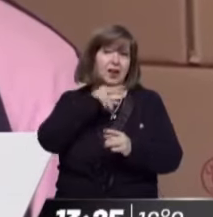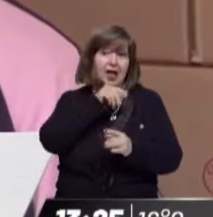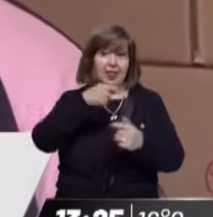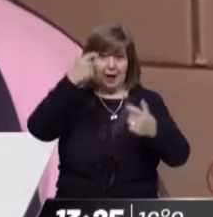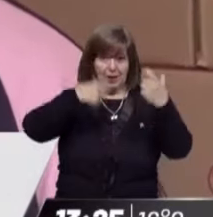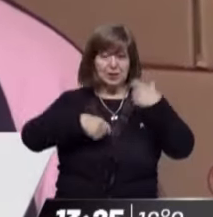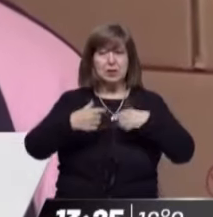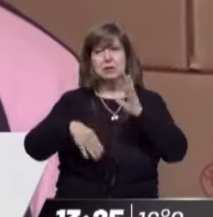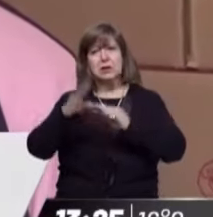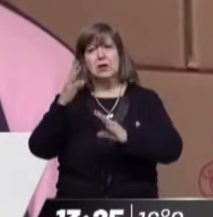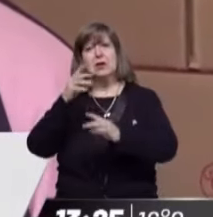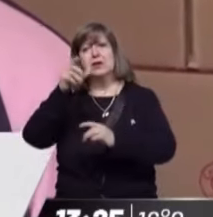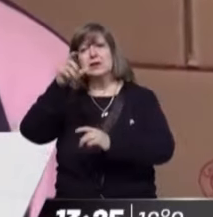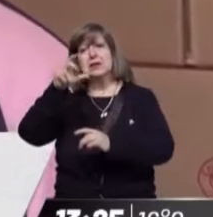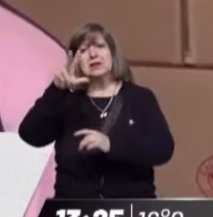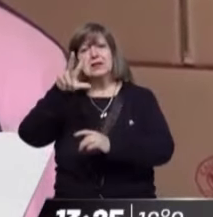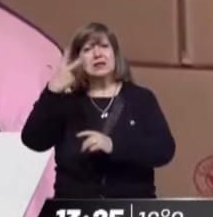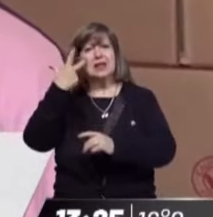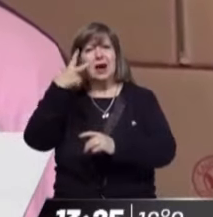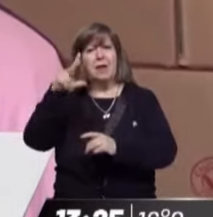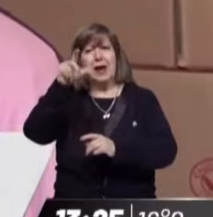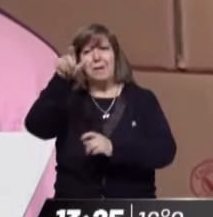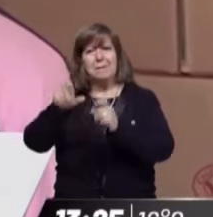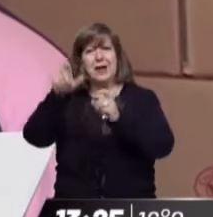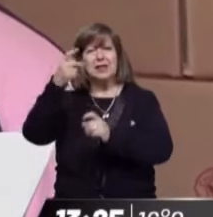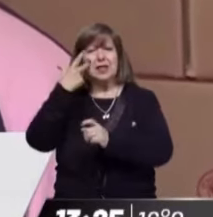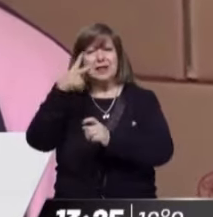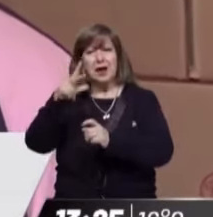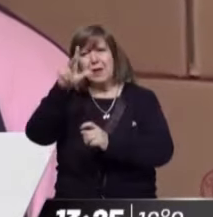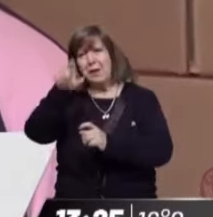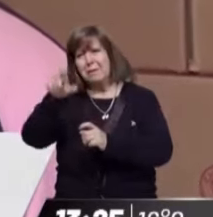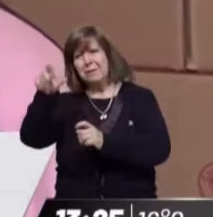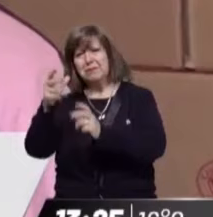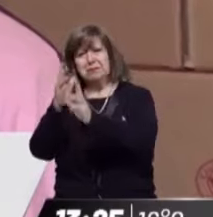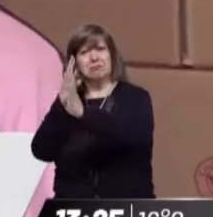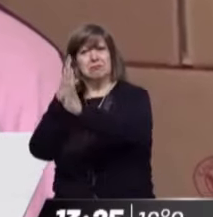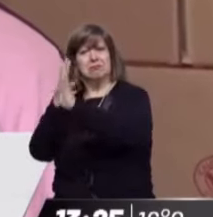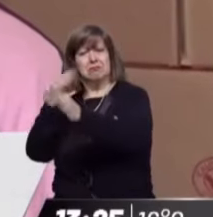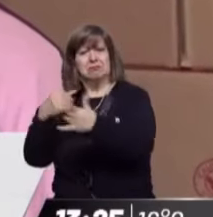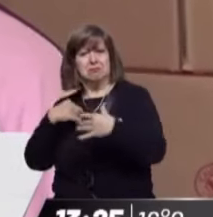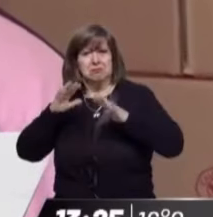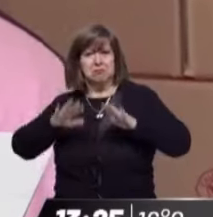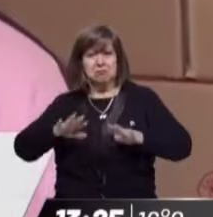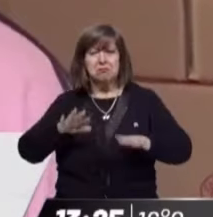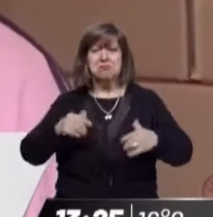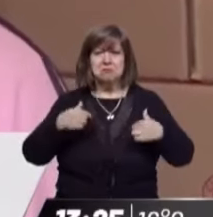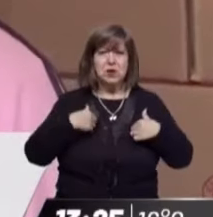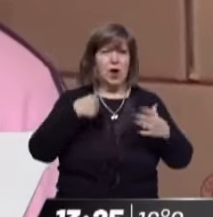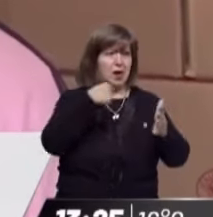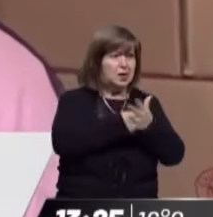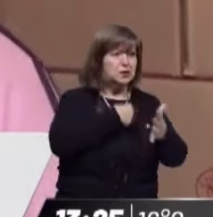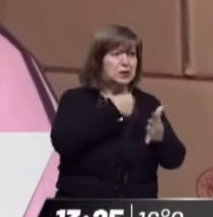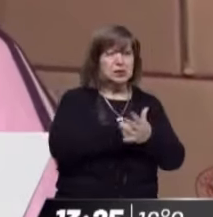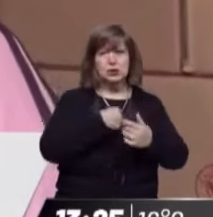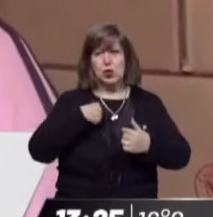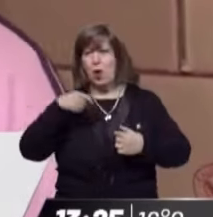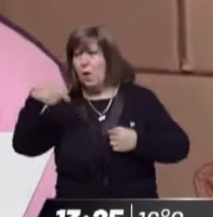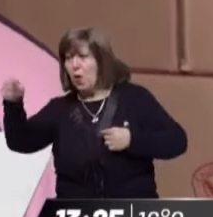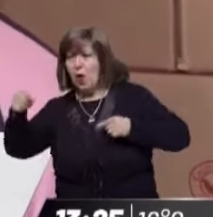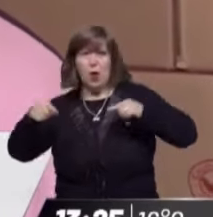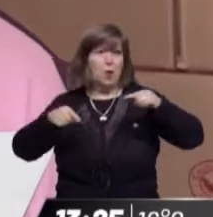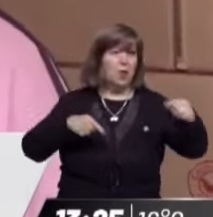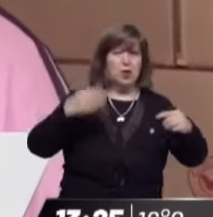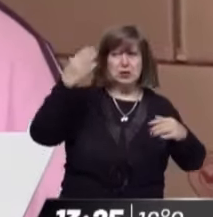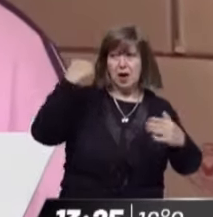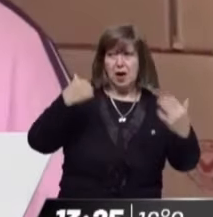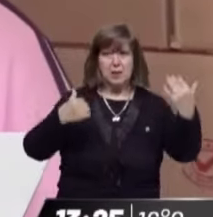3000 personas somos muchos y por ellos es lo que hacemos lo que luchamos lo que nos movemos voy para acá voy para allá me llaman de